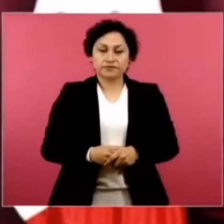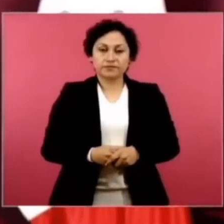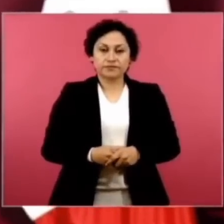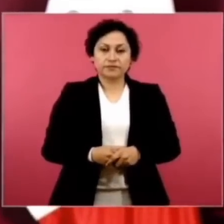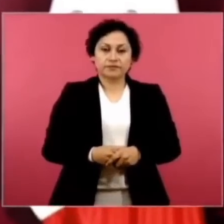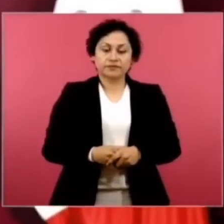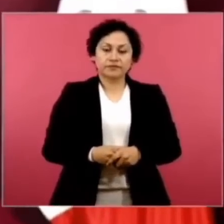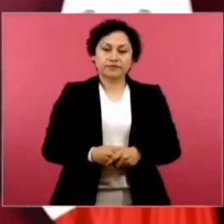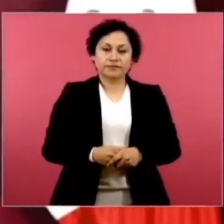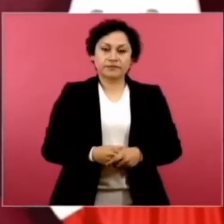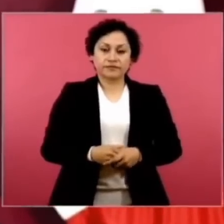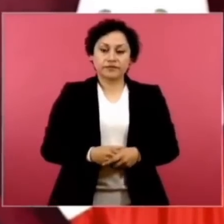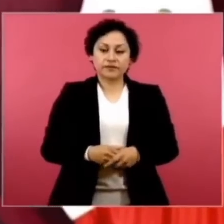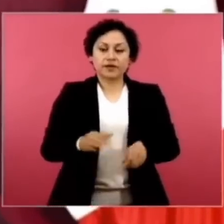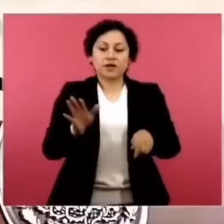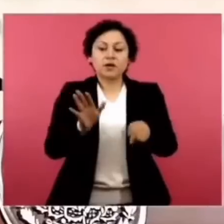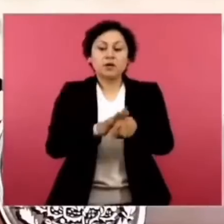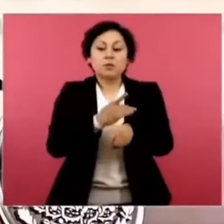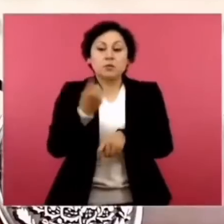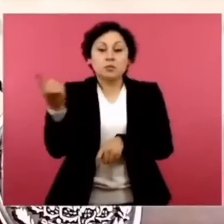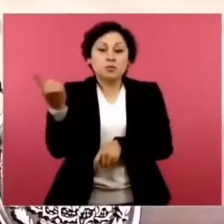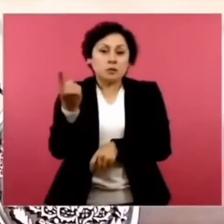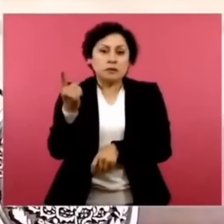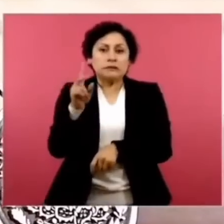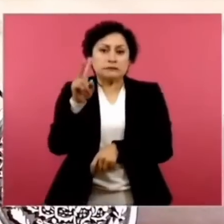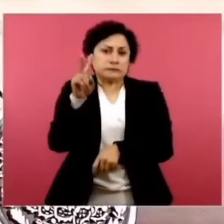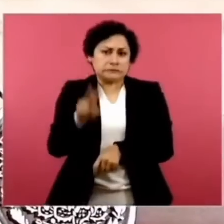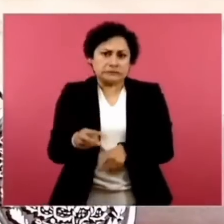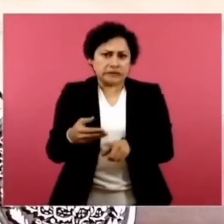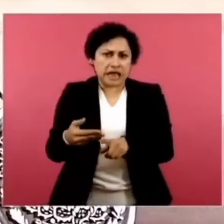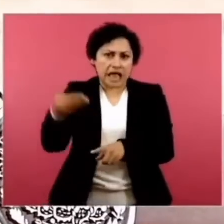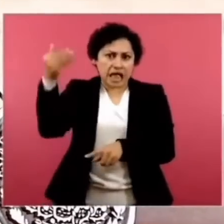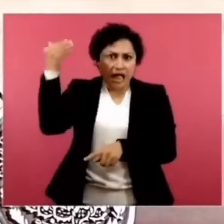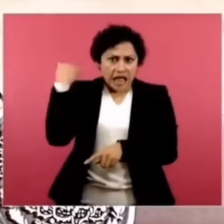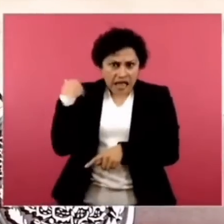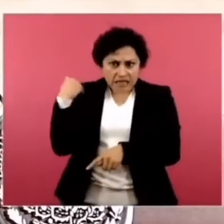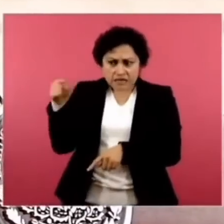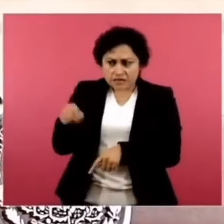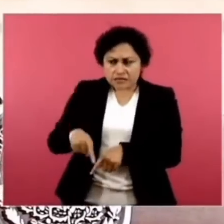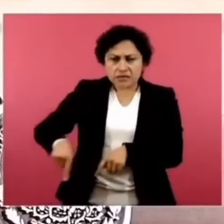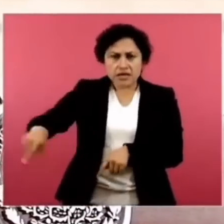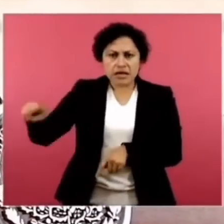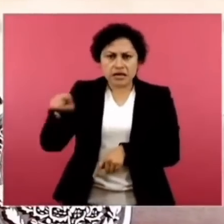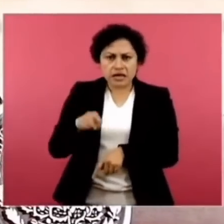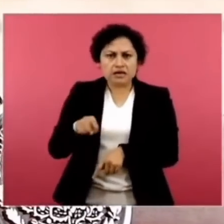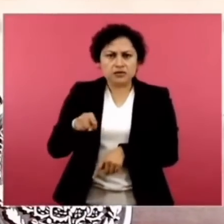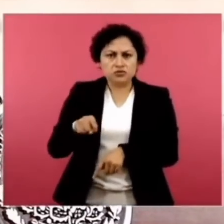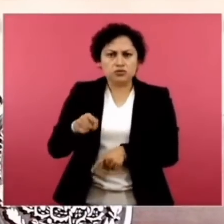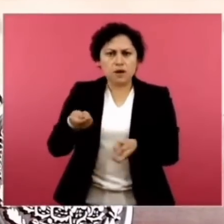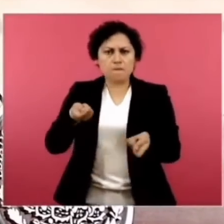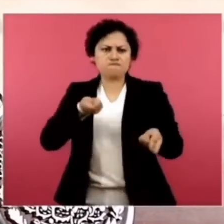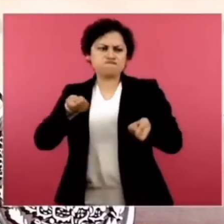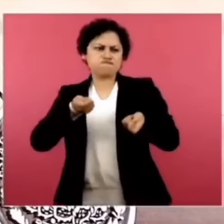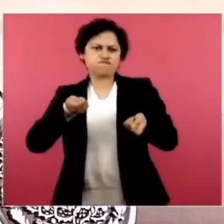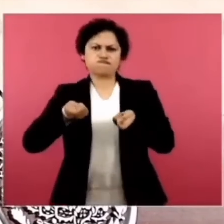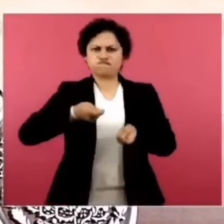los dueños de México, se sentían los dueños de México